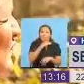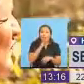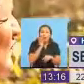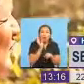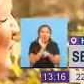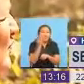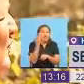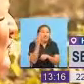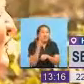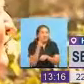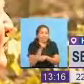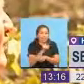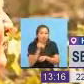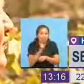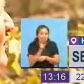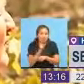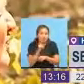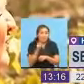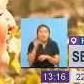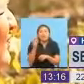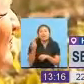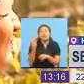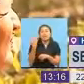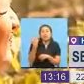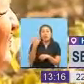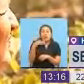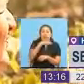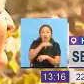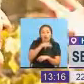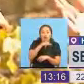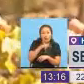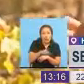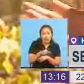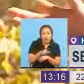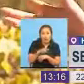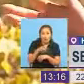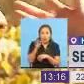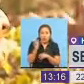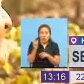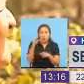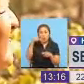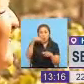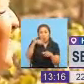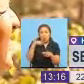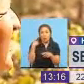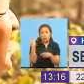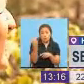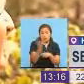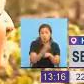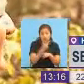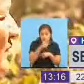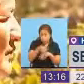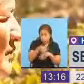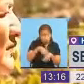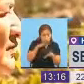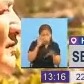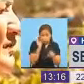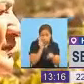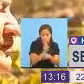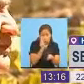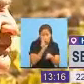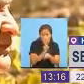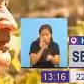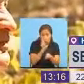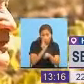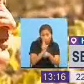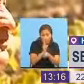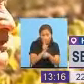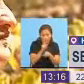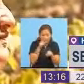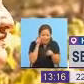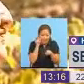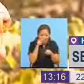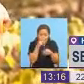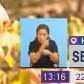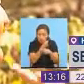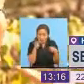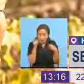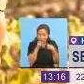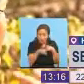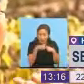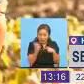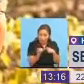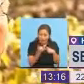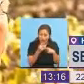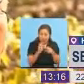un vino de terroir, es decir, hacemos, no le ponemos, primero, nuestros viñedos son orgánicos, esa es la primera clave. O sea,